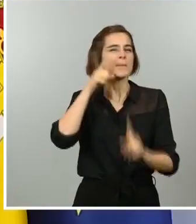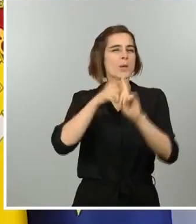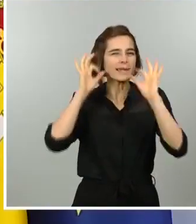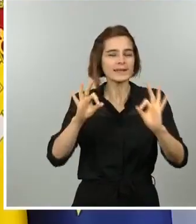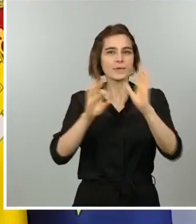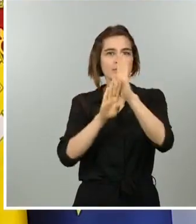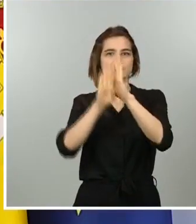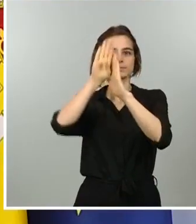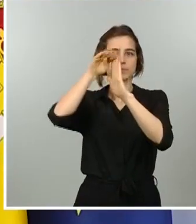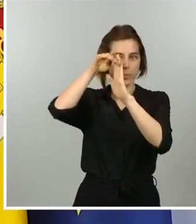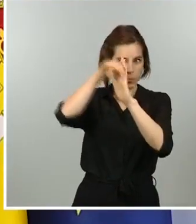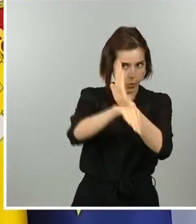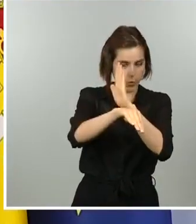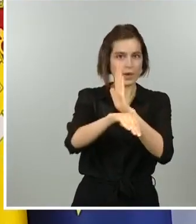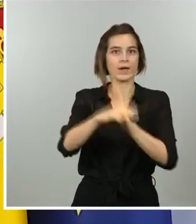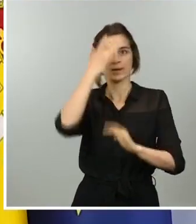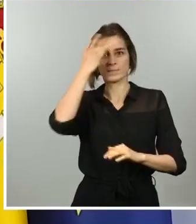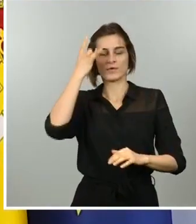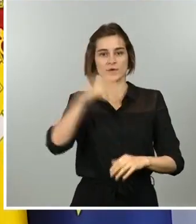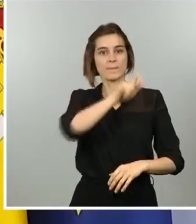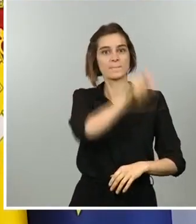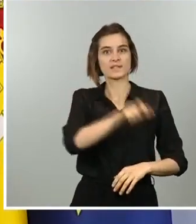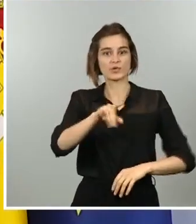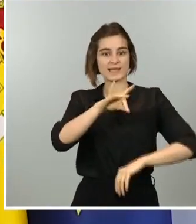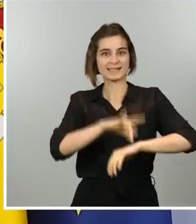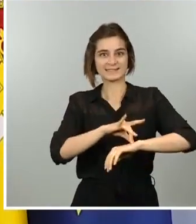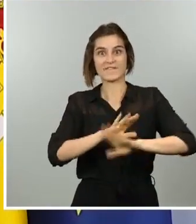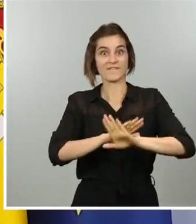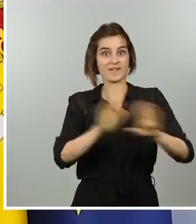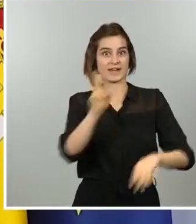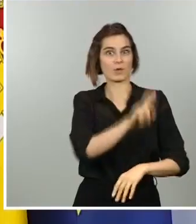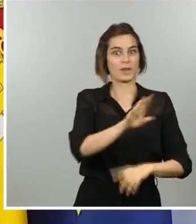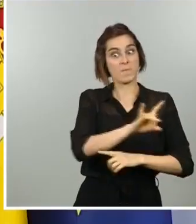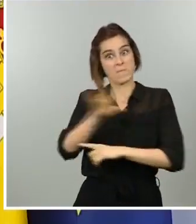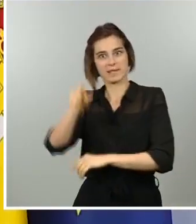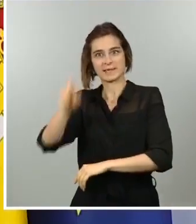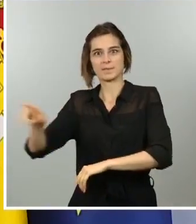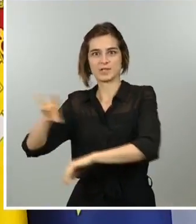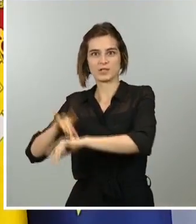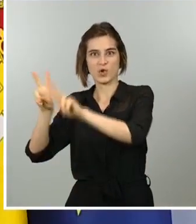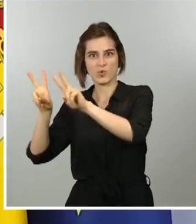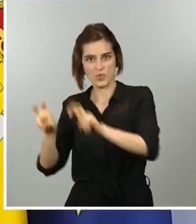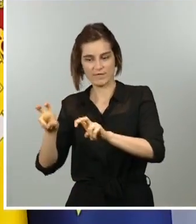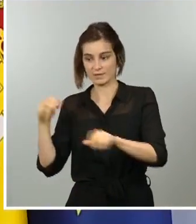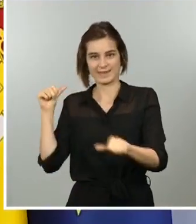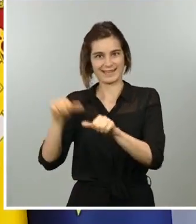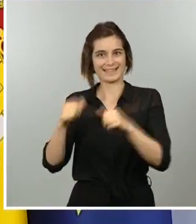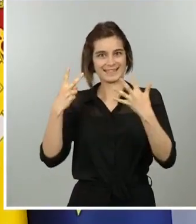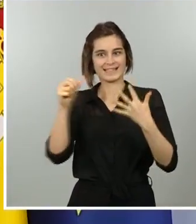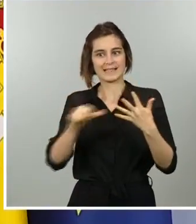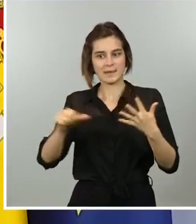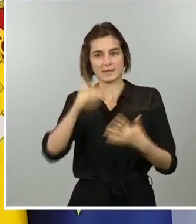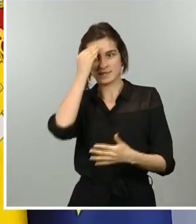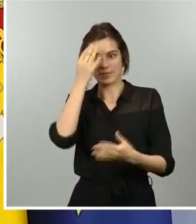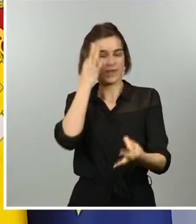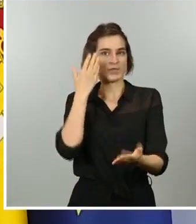recuperados que nuevos diagnosticados, la estamos doblegando. Insisto, los resultados de estos primeros 7 semanas pensamos humildemente que así lo avalan. Y la